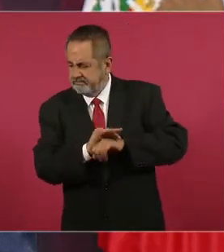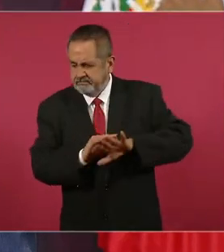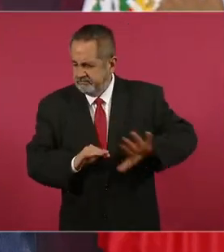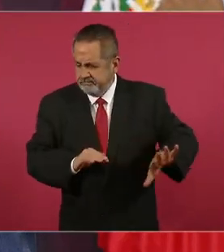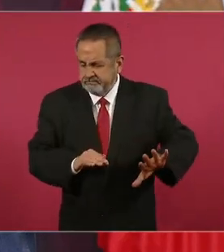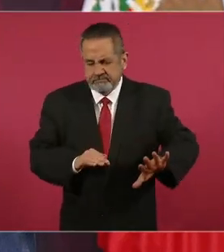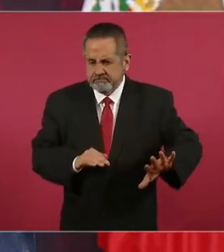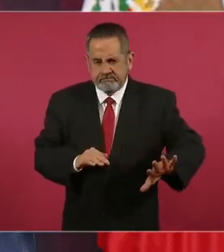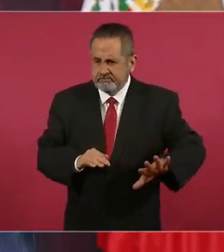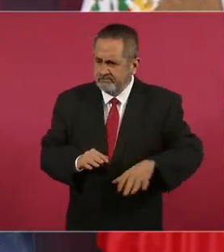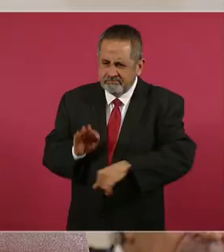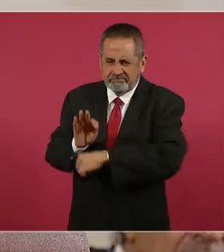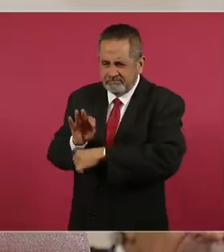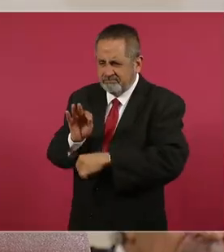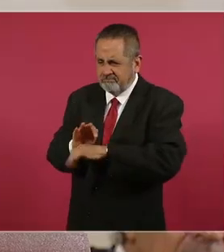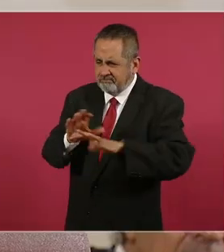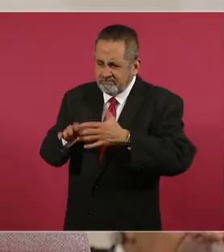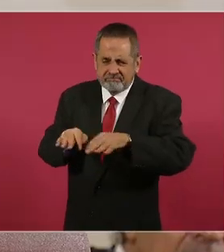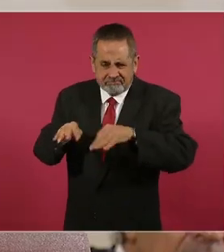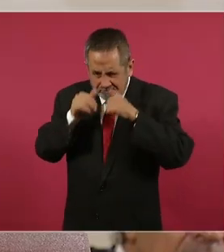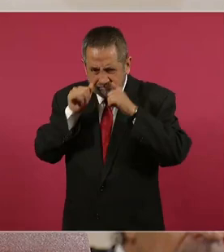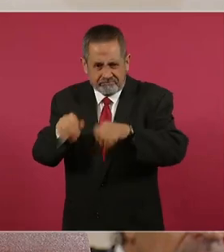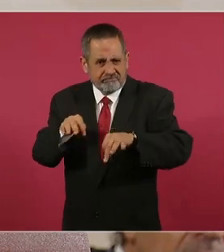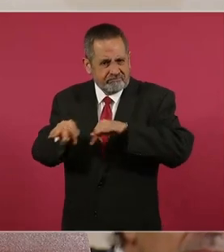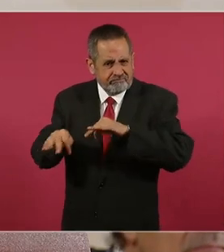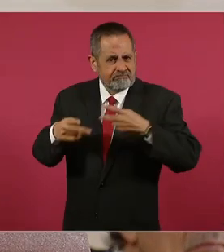ahí con la gente.